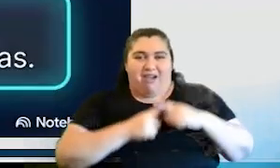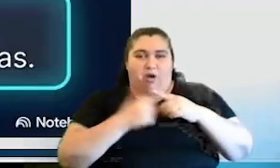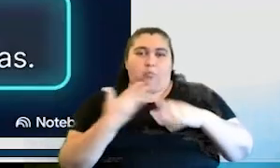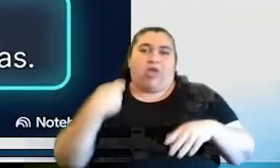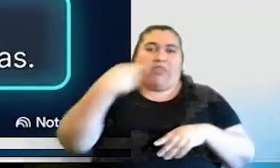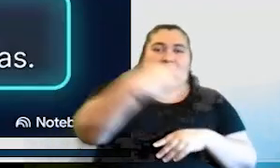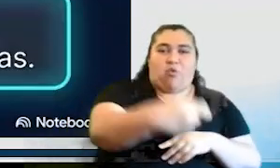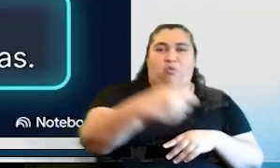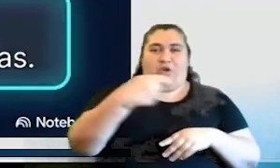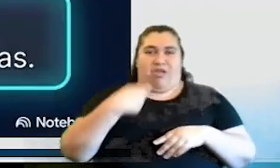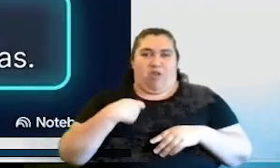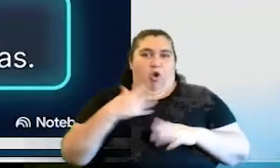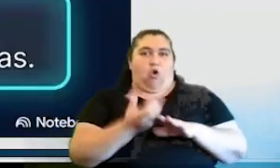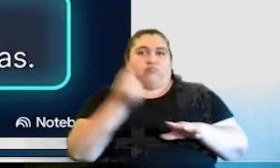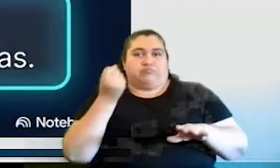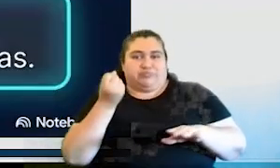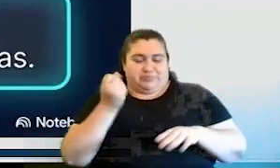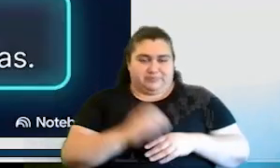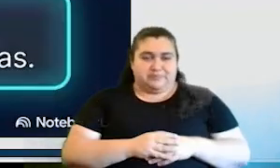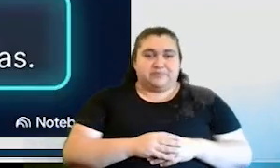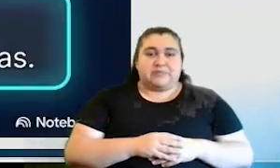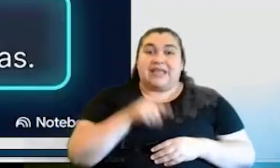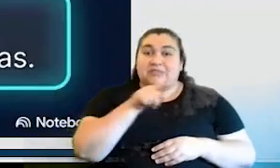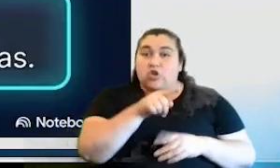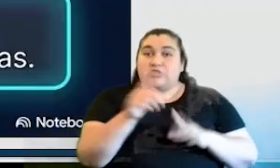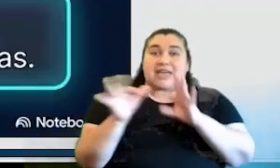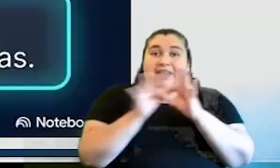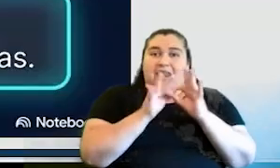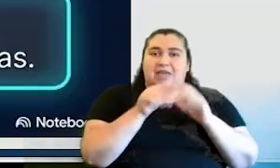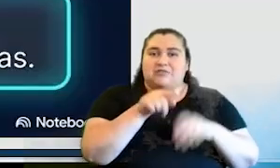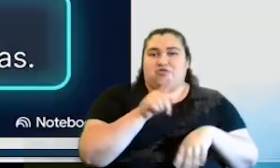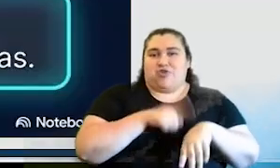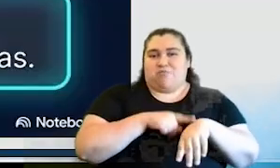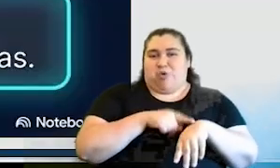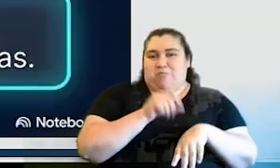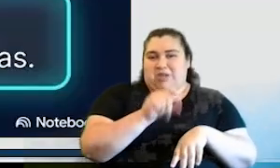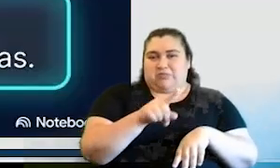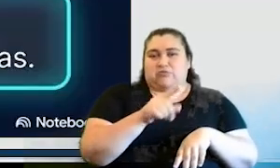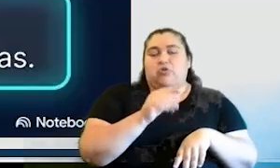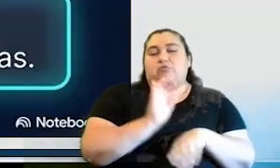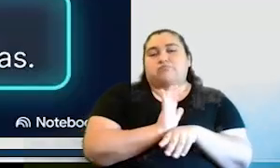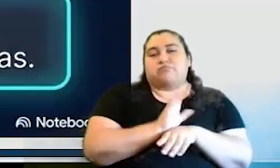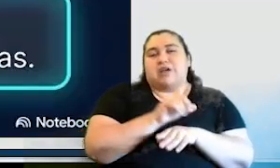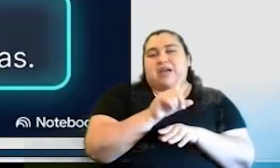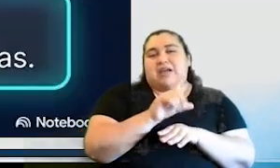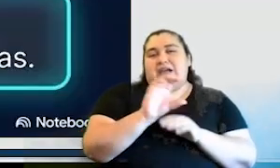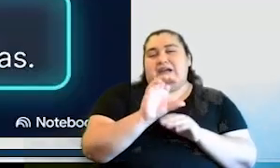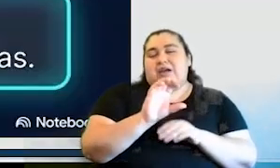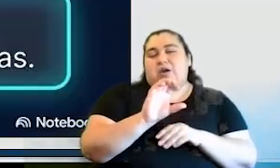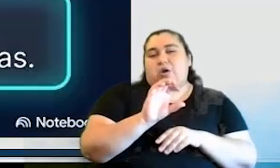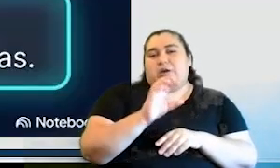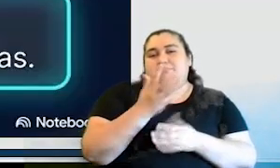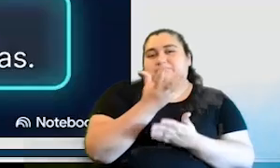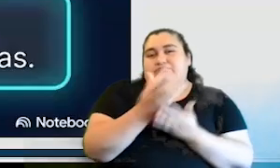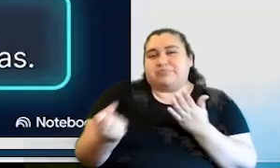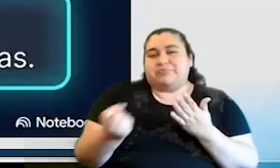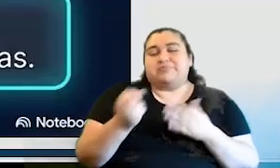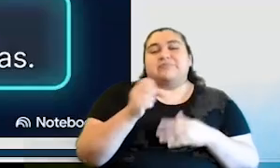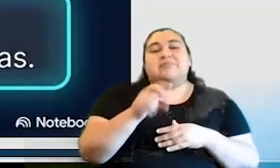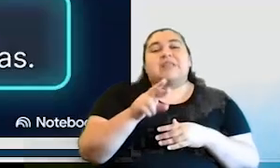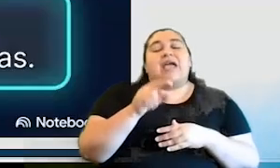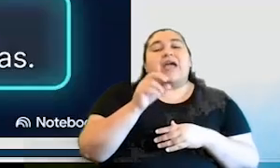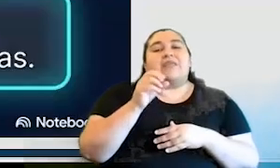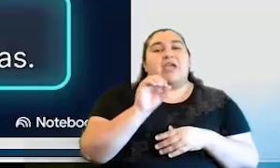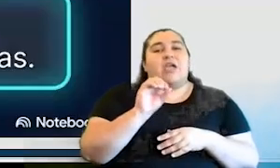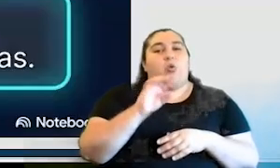Nosotros entendemos que en esta relación que existe en rentas de cuarta para el inciso B, especialmente que somos nosotros, pero